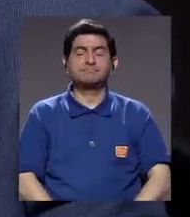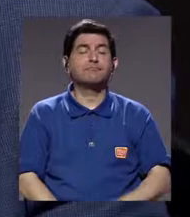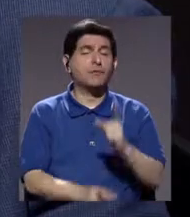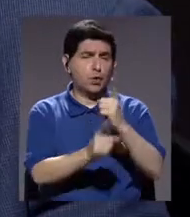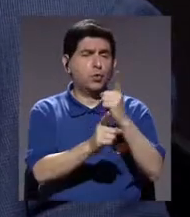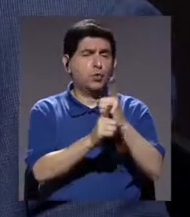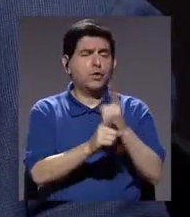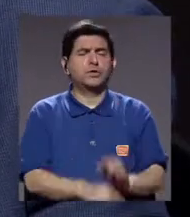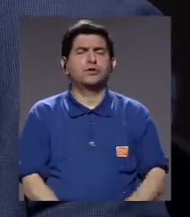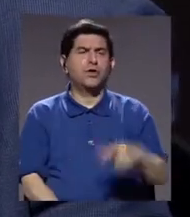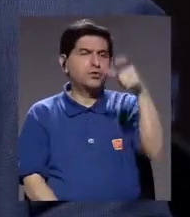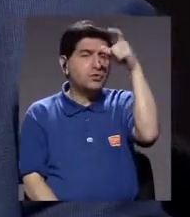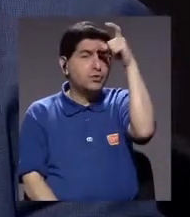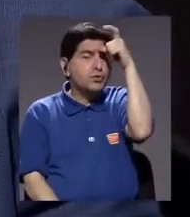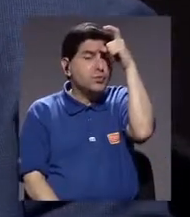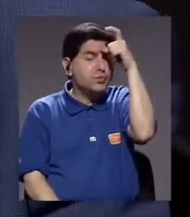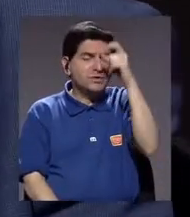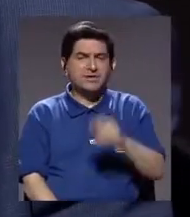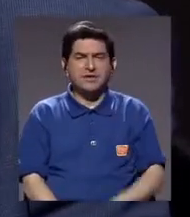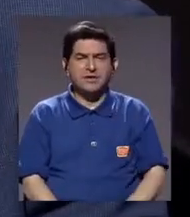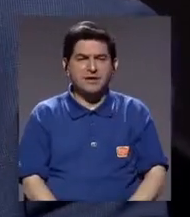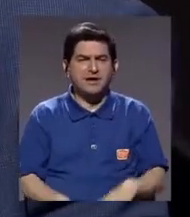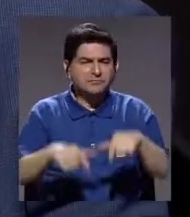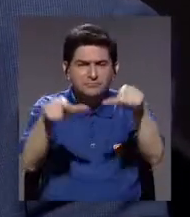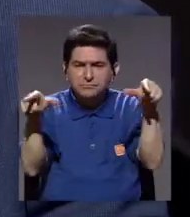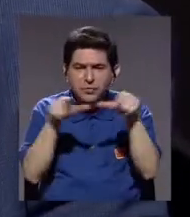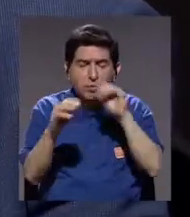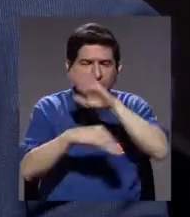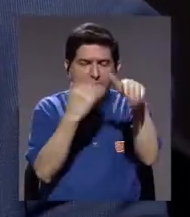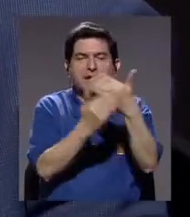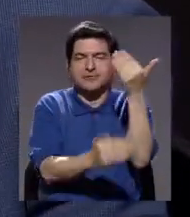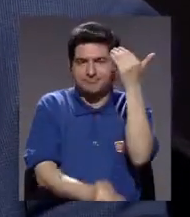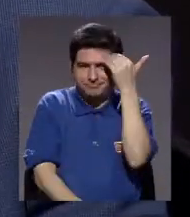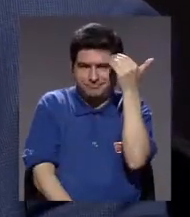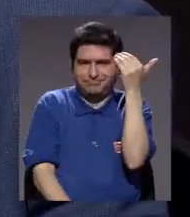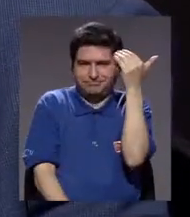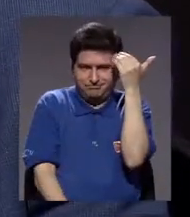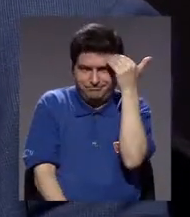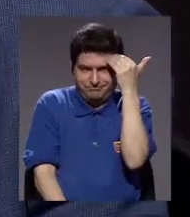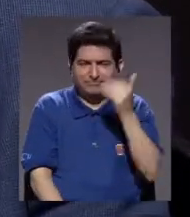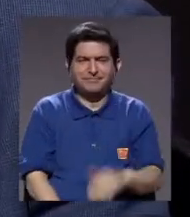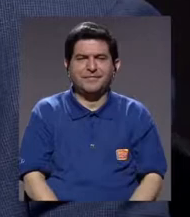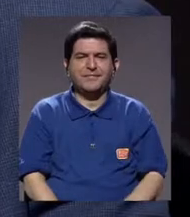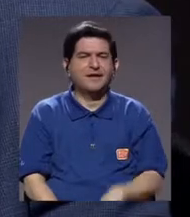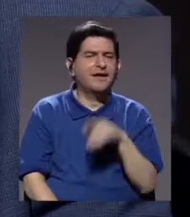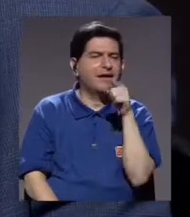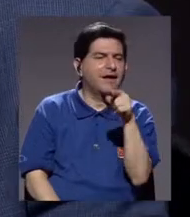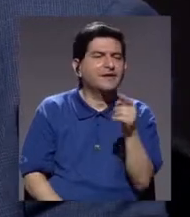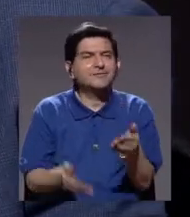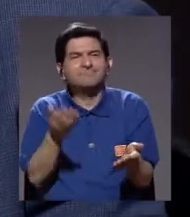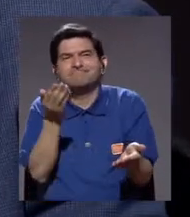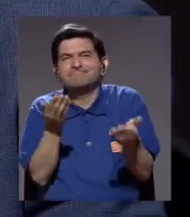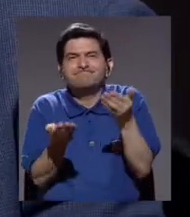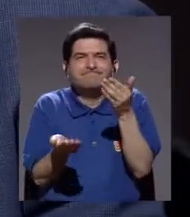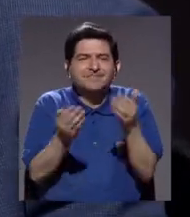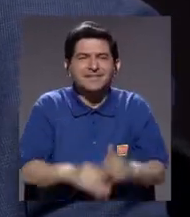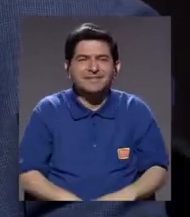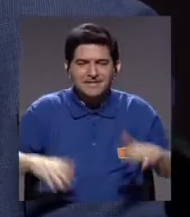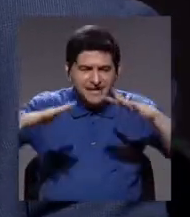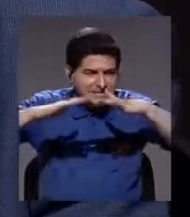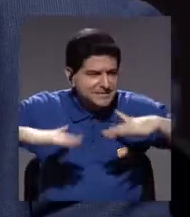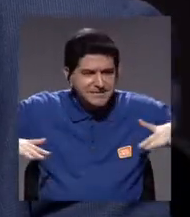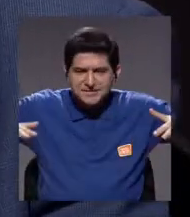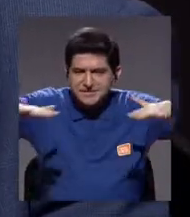Efectivamente, la Turquía es situada, como todos saben, en una, digamos,